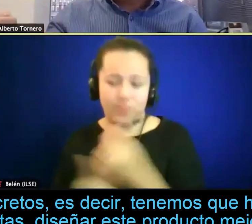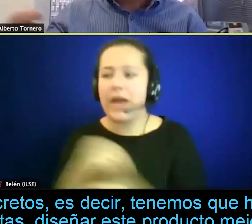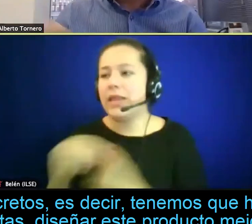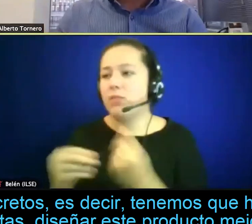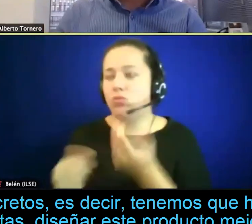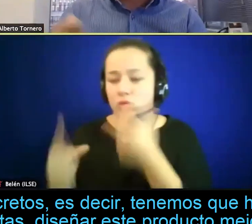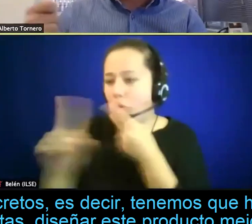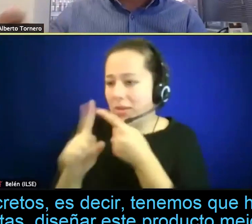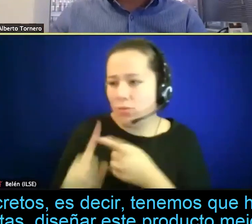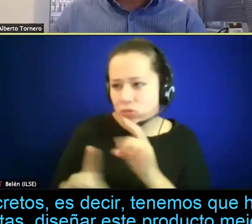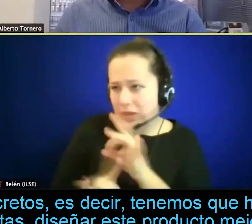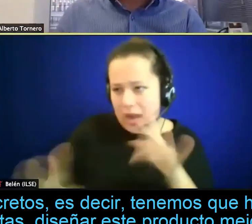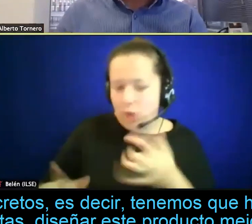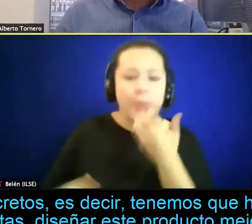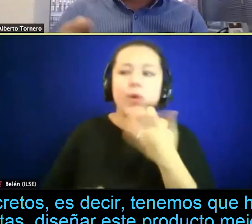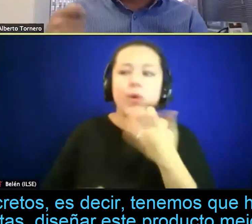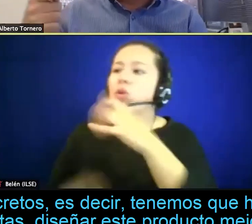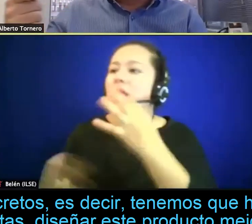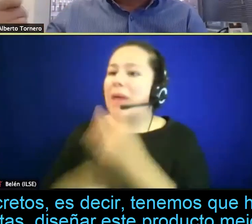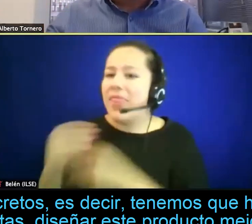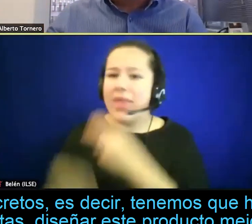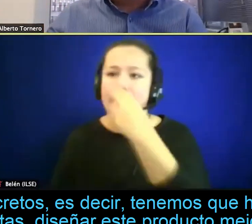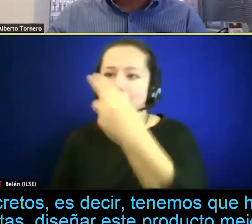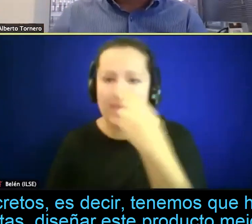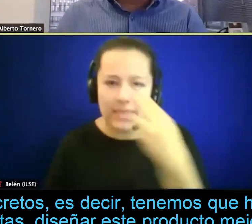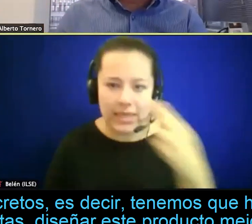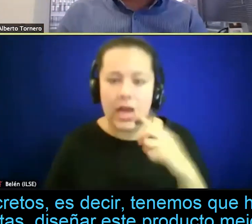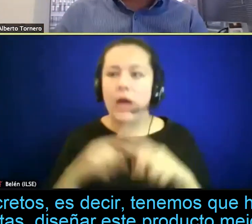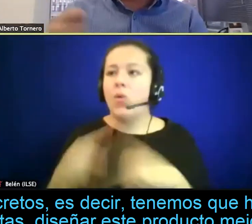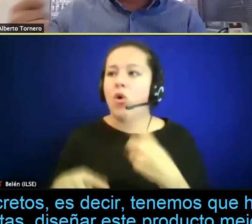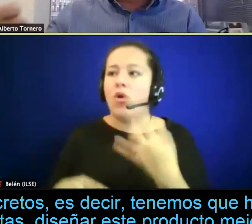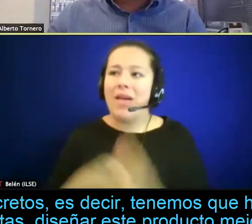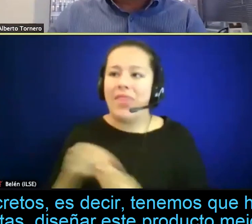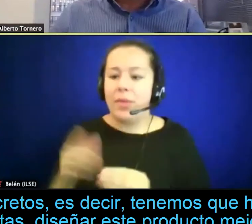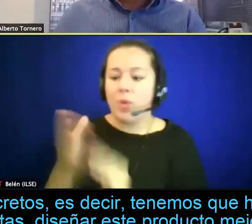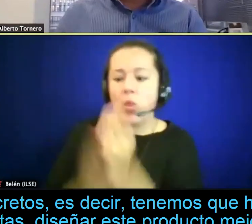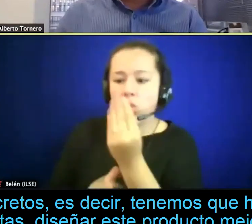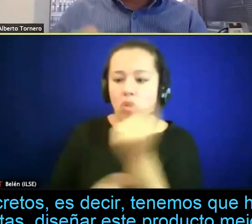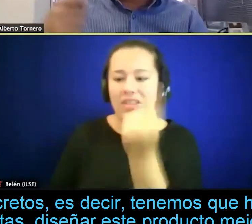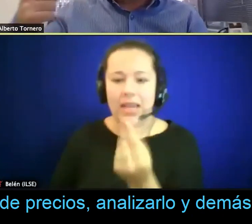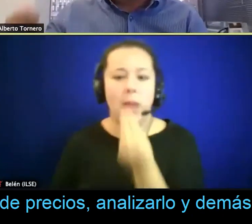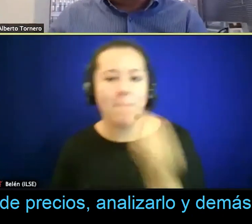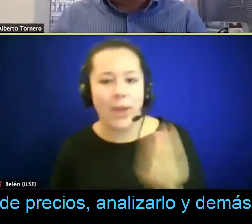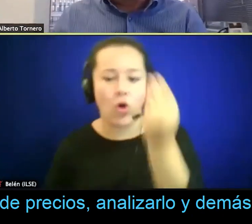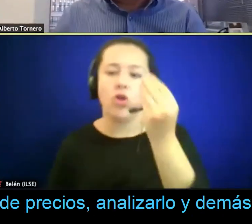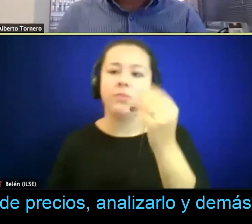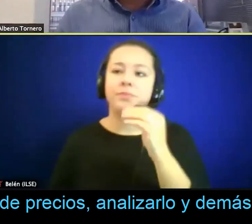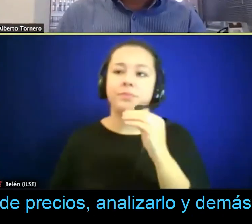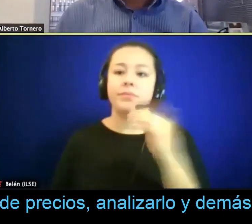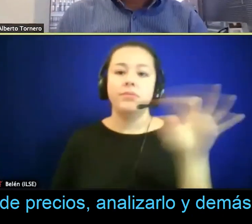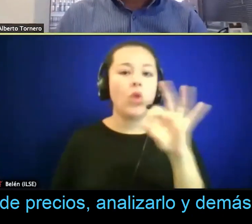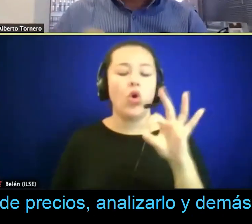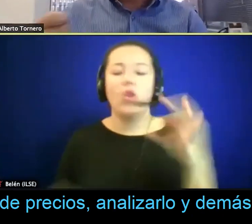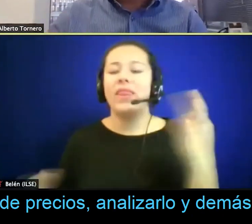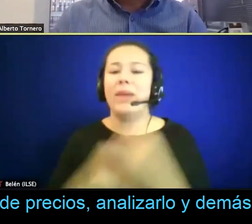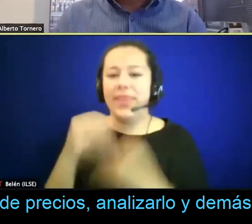hacer esto, tienes que hacer tantas visitas, tienes que diseñar este producto mejor, tienes que establecer una lista